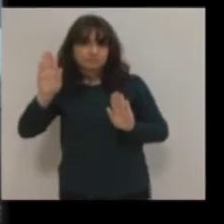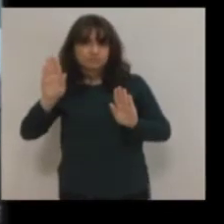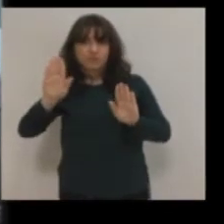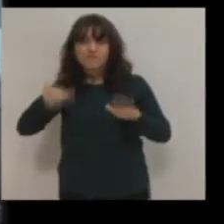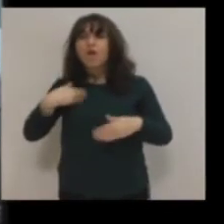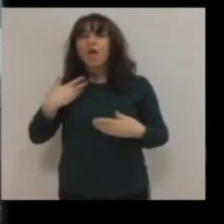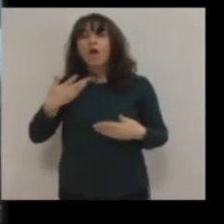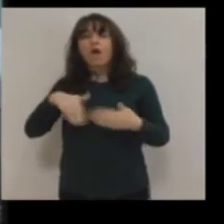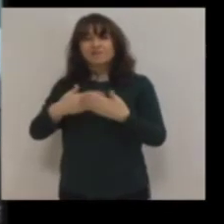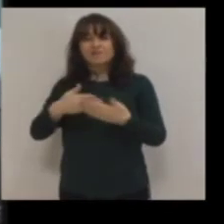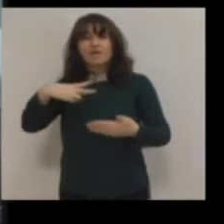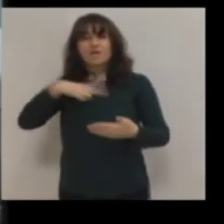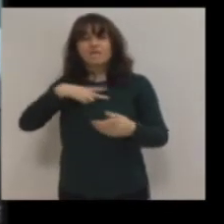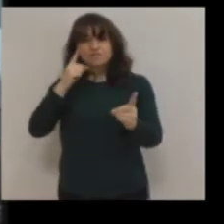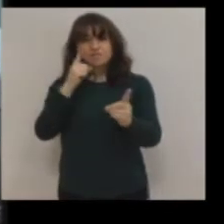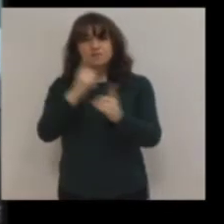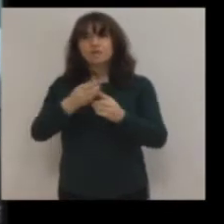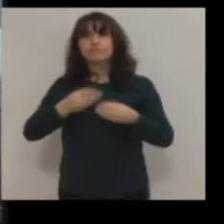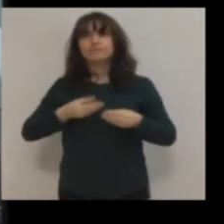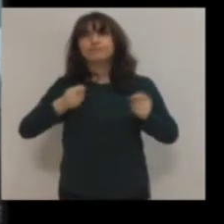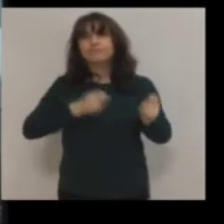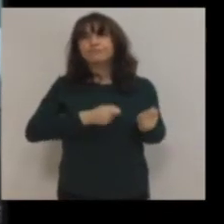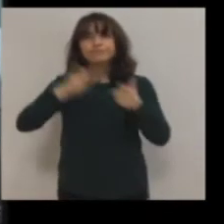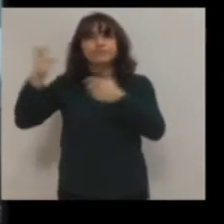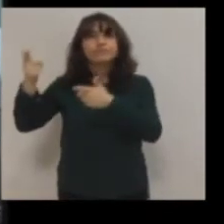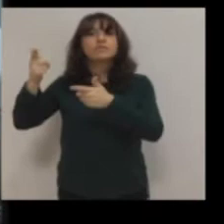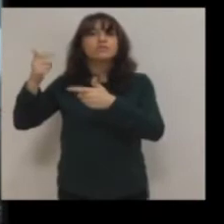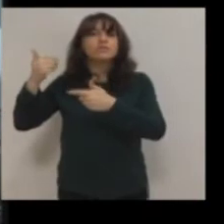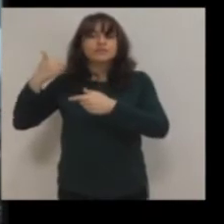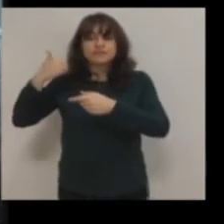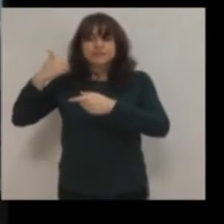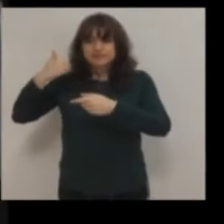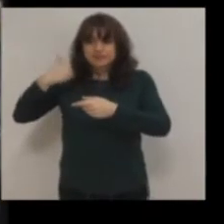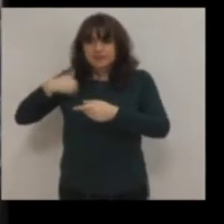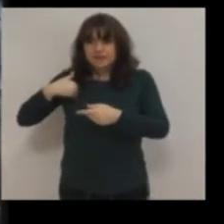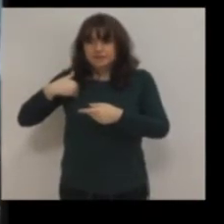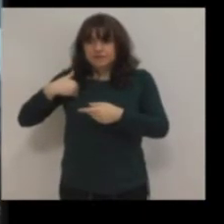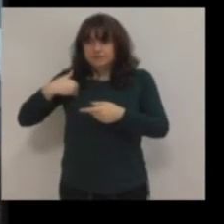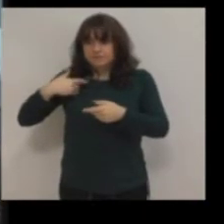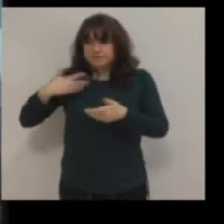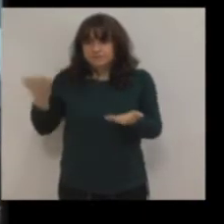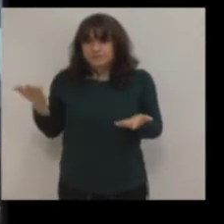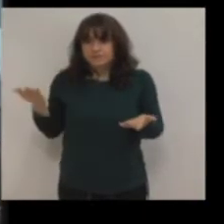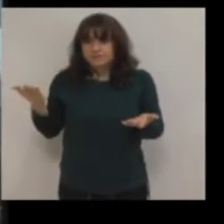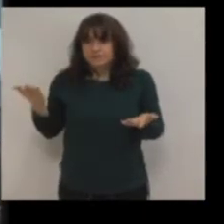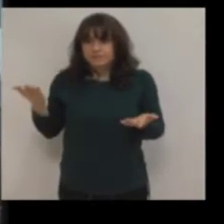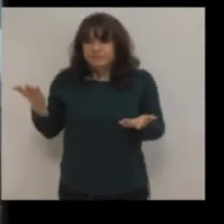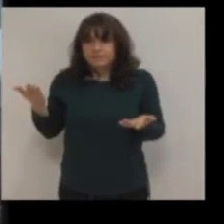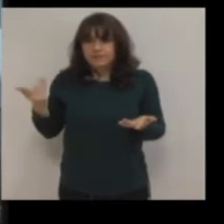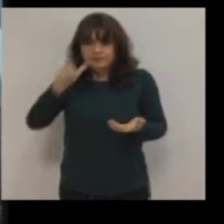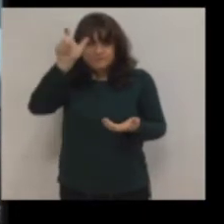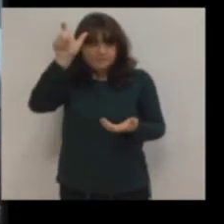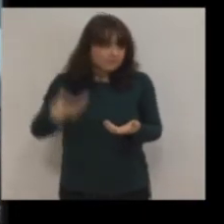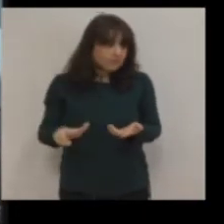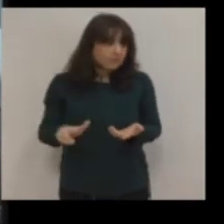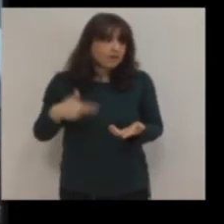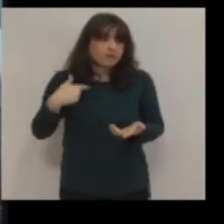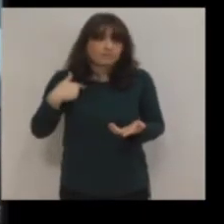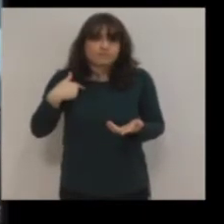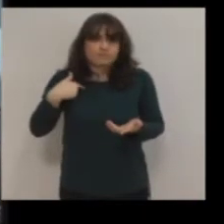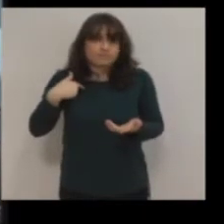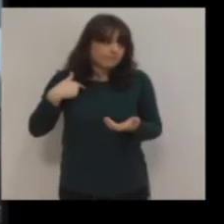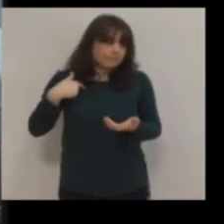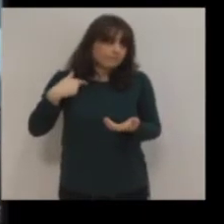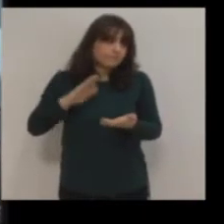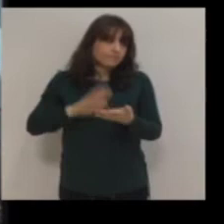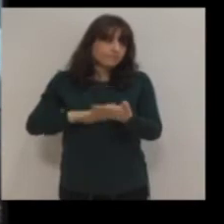la Fiscalía cuando se está ya lanzando en ejecución al lanzamiento de esa persona y se descubre